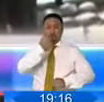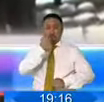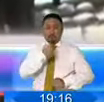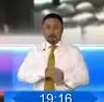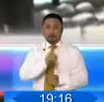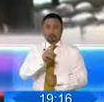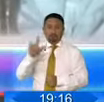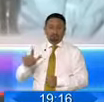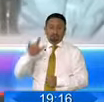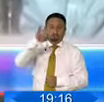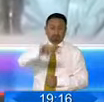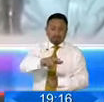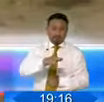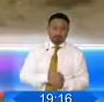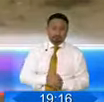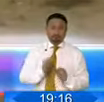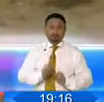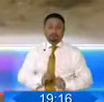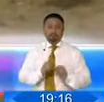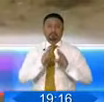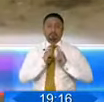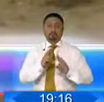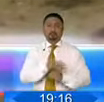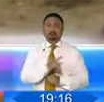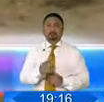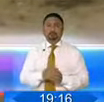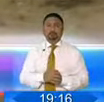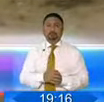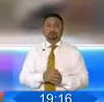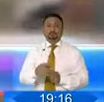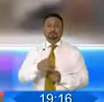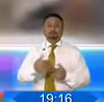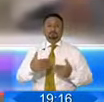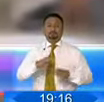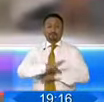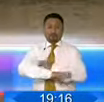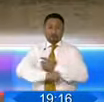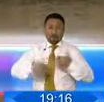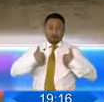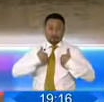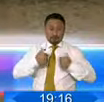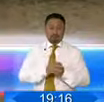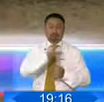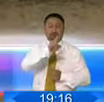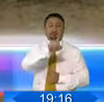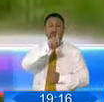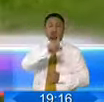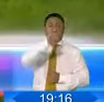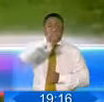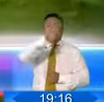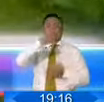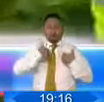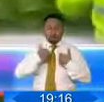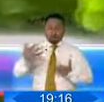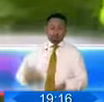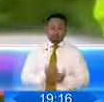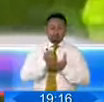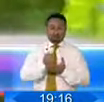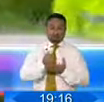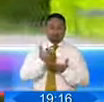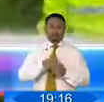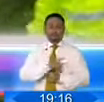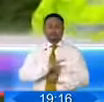aeronave. De igual manera entregaron resultados en el combate a la Vigeato, recuperaron 124 semovientes, así como 20.000 galones